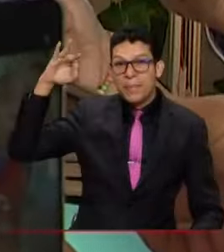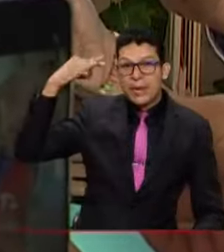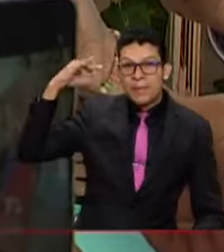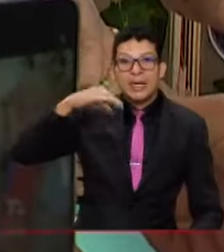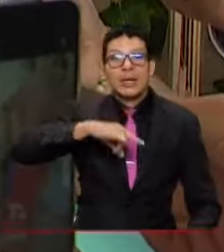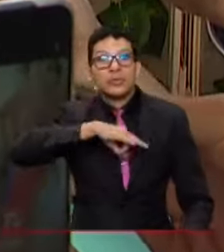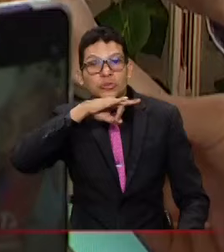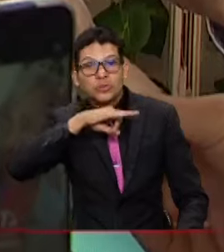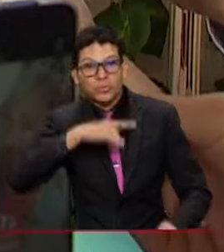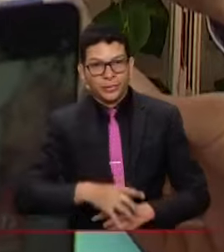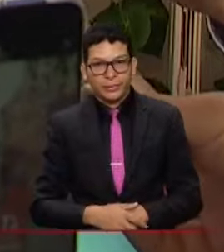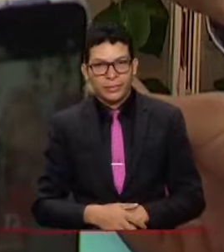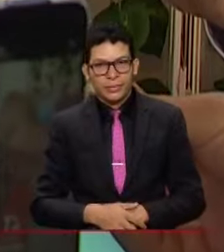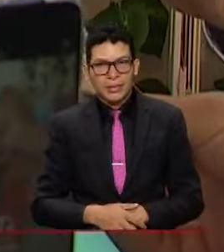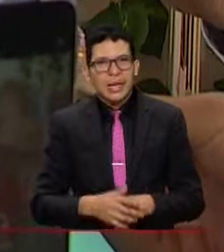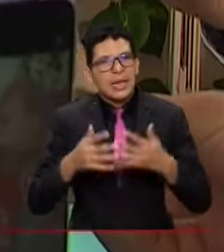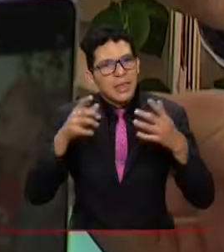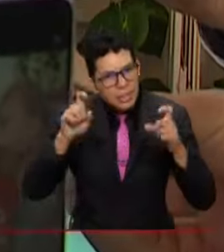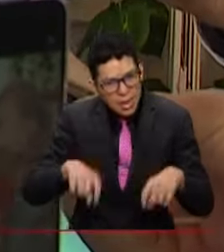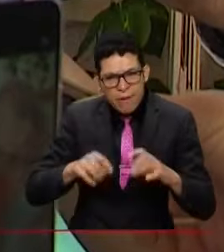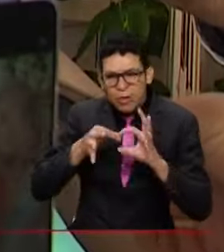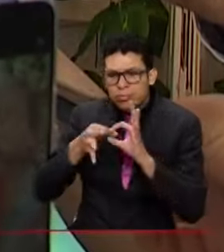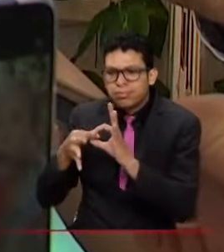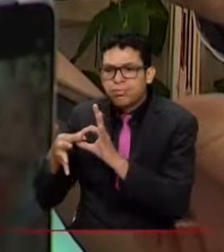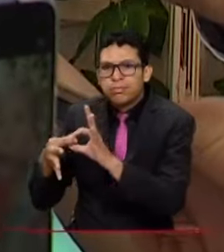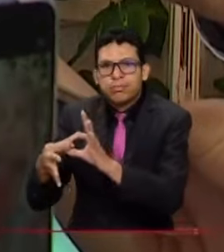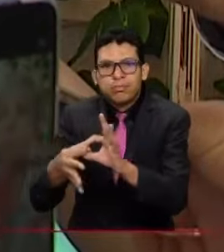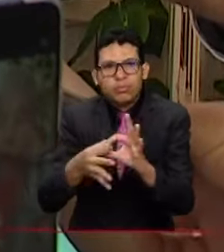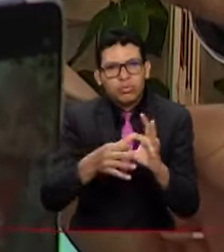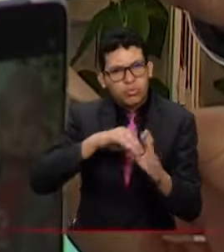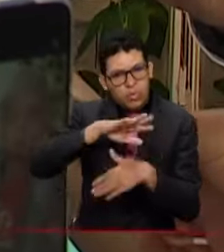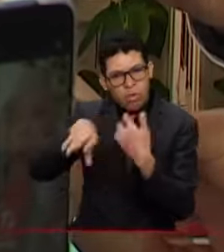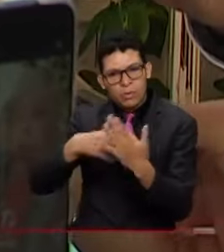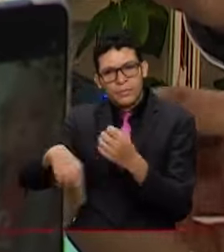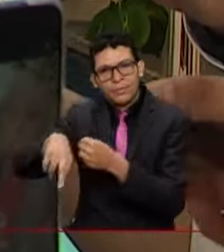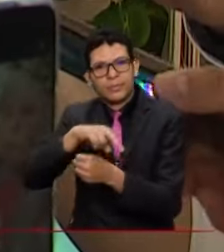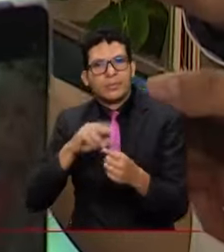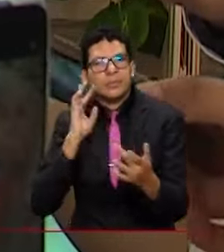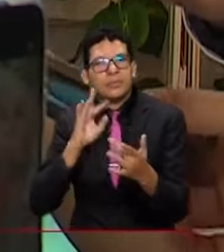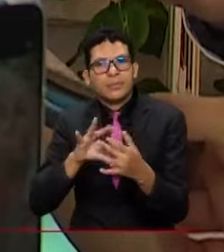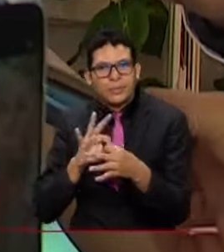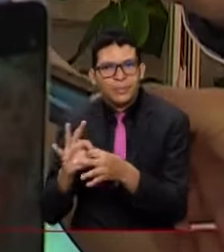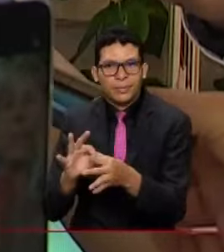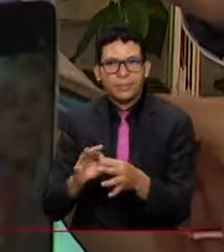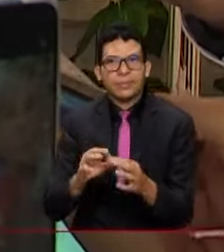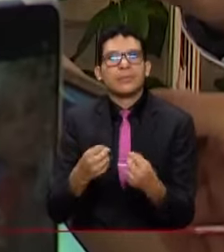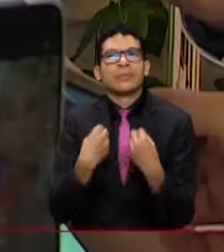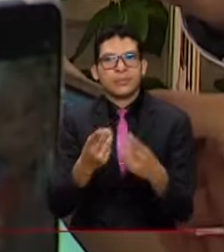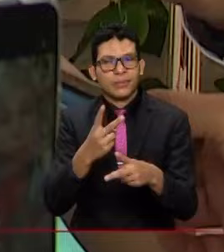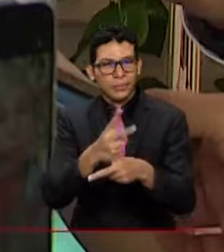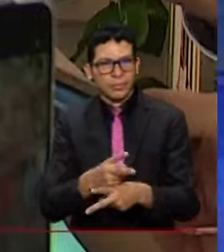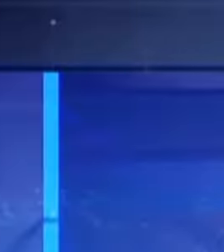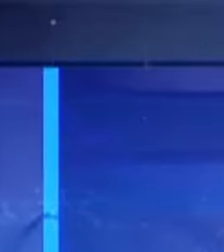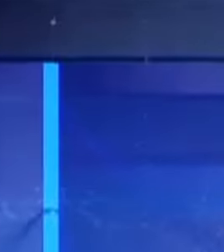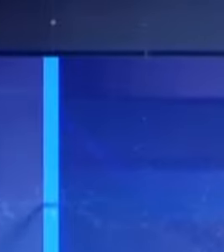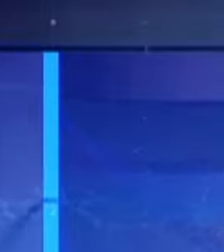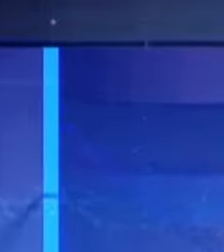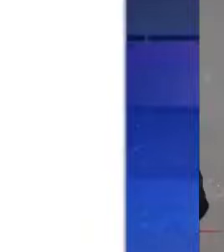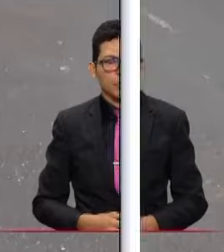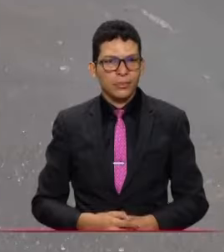Jumbo tenemos que lograr que toda la región se movilice en torno a poder dar una seguridad y tranquilidad